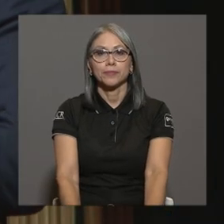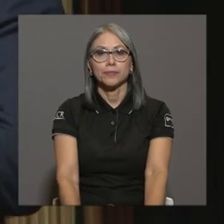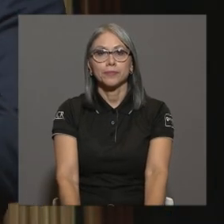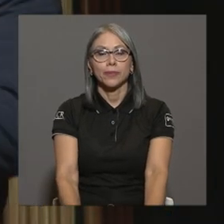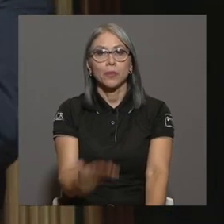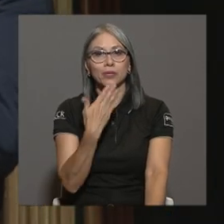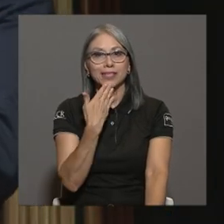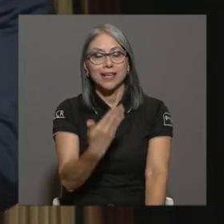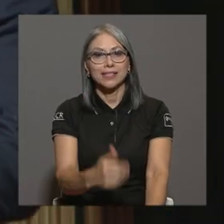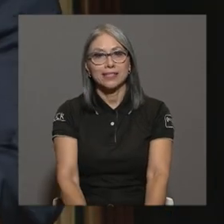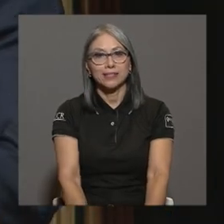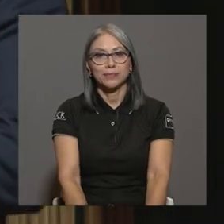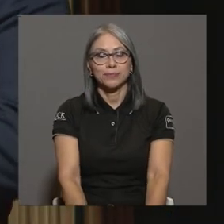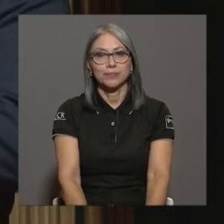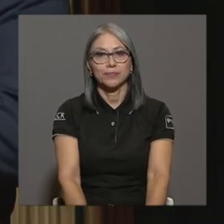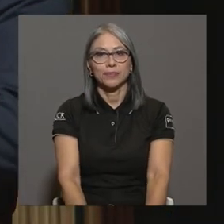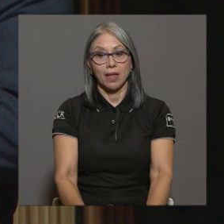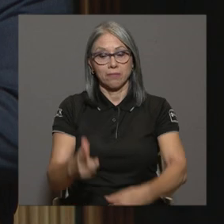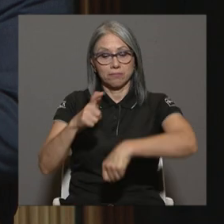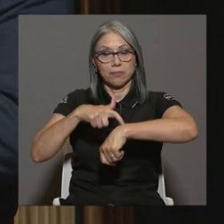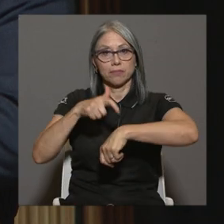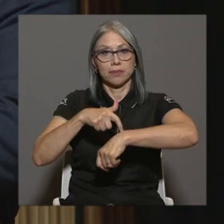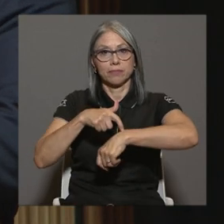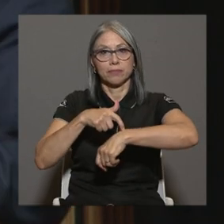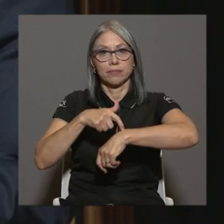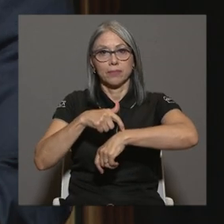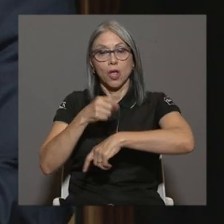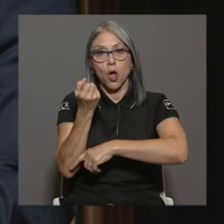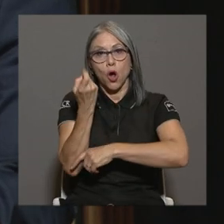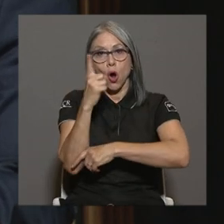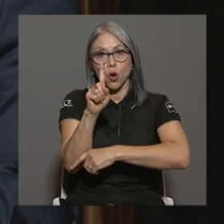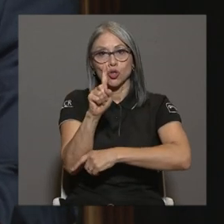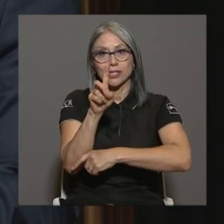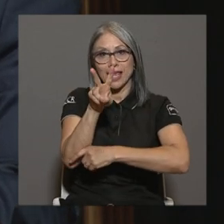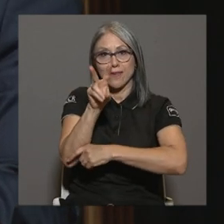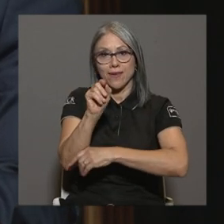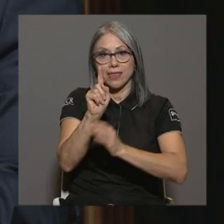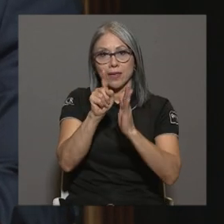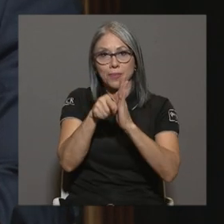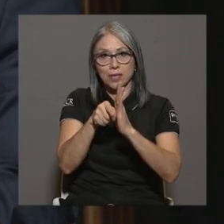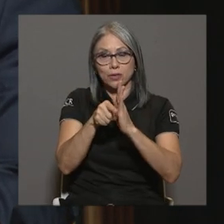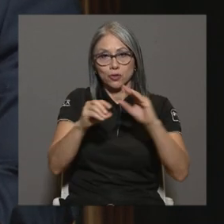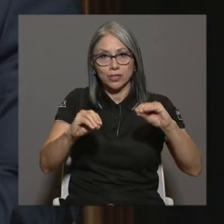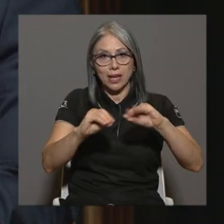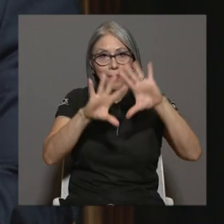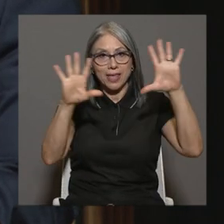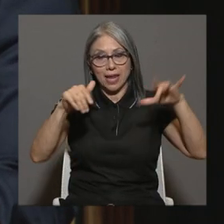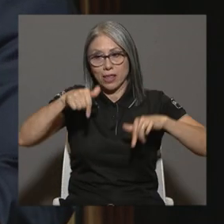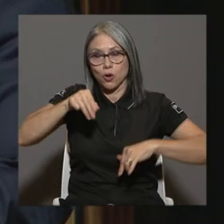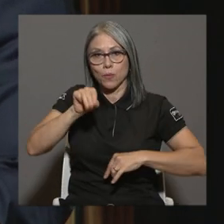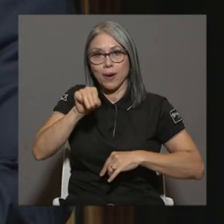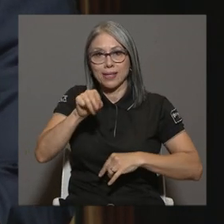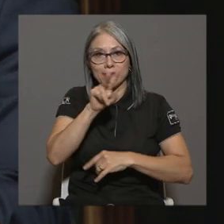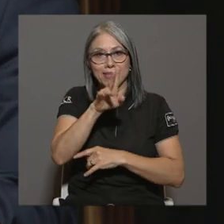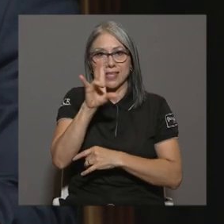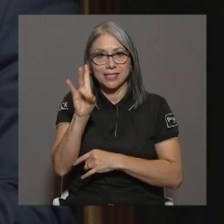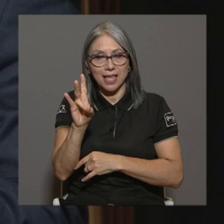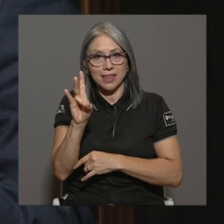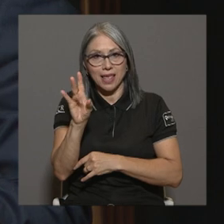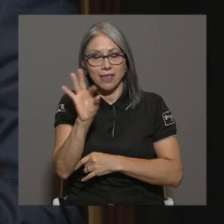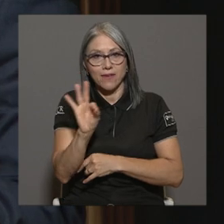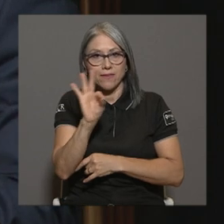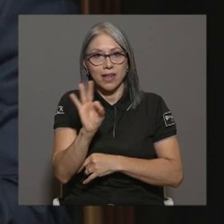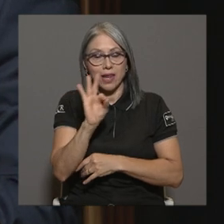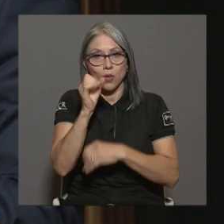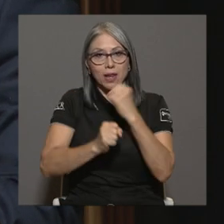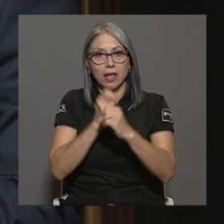Muchas gracias. Y al ser las 11:20 de la mañana de hoy, martes 27 de